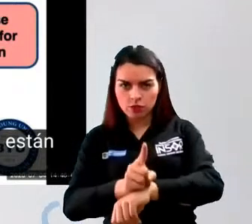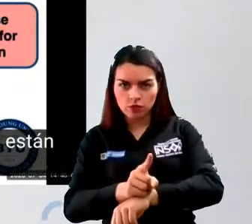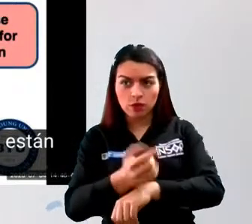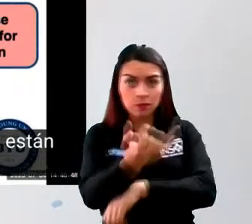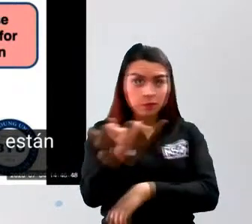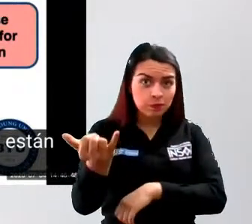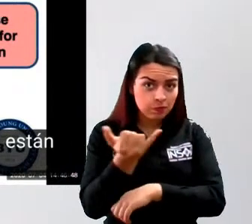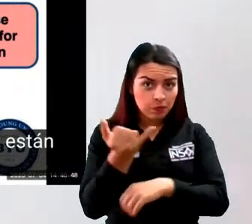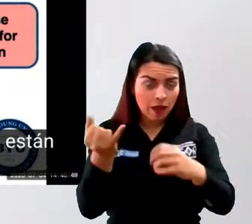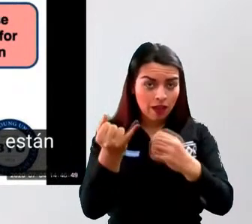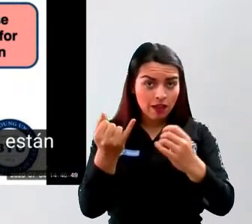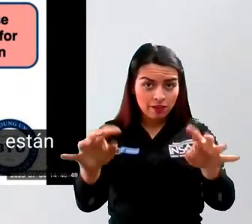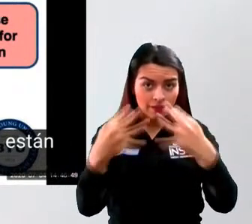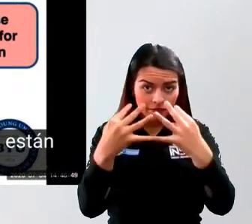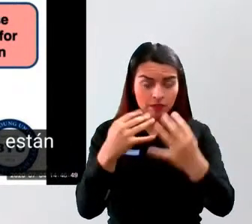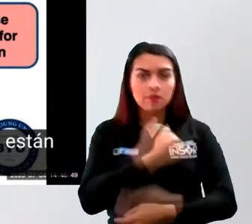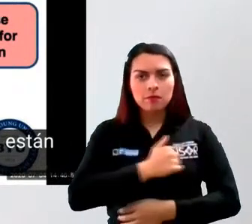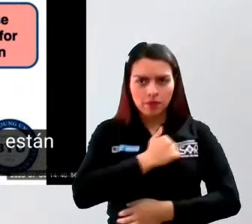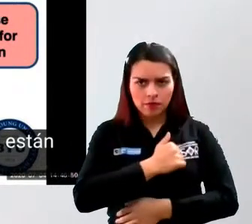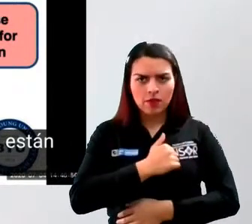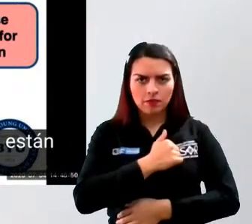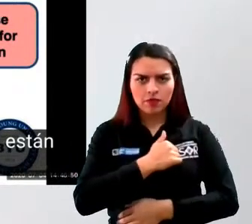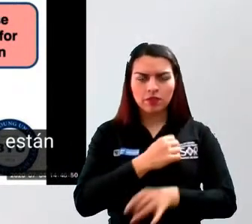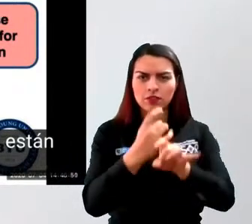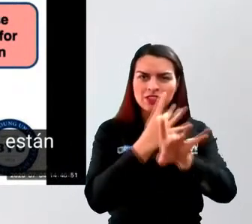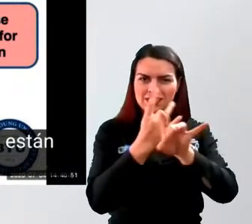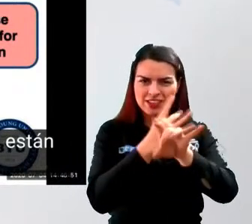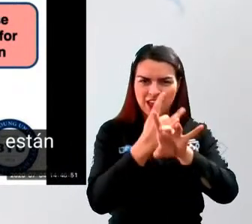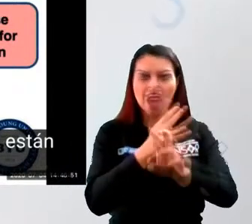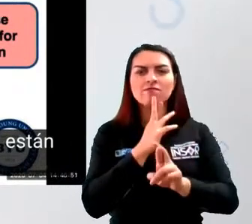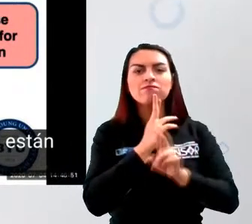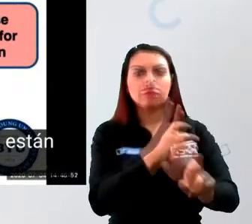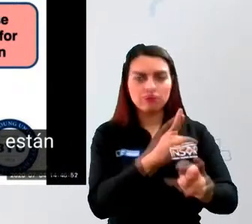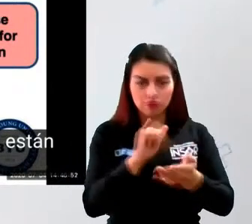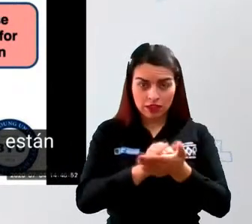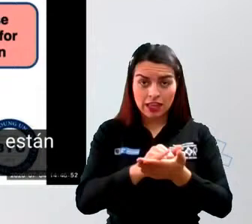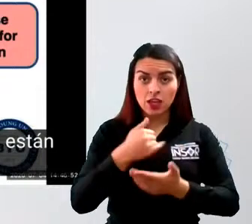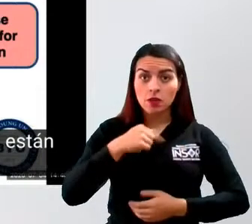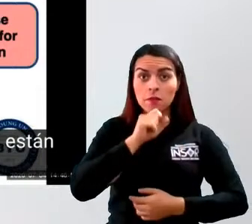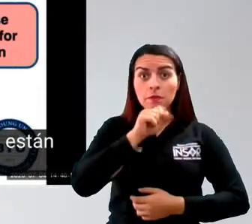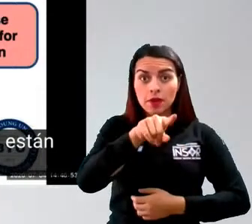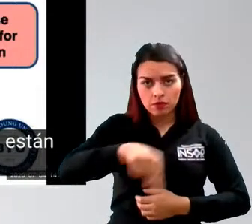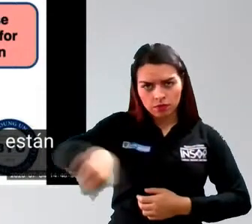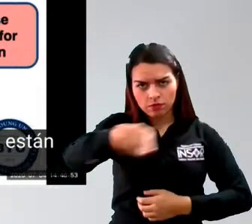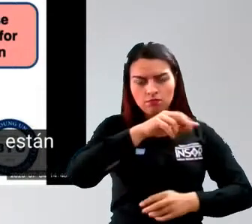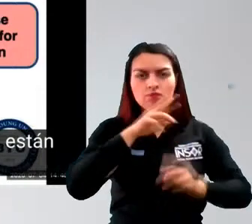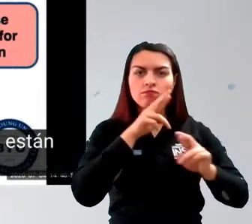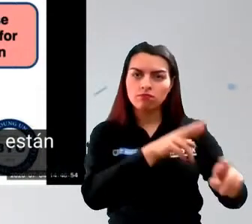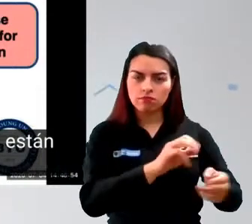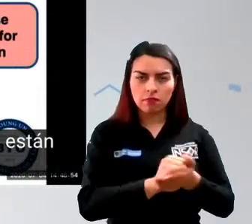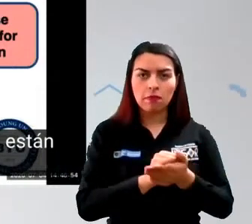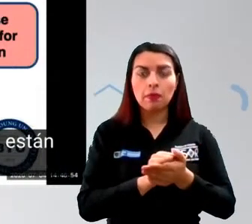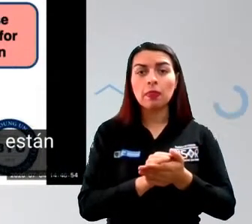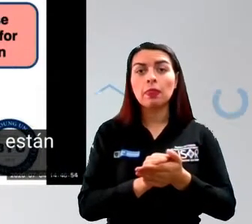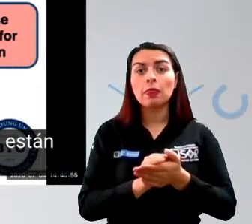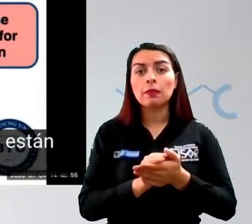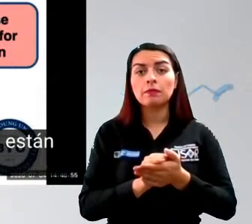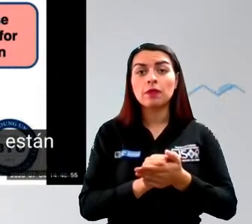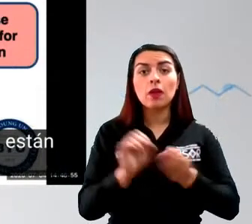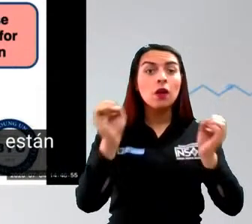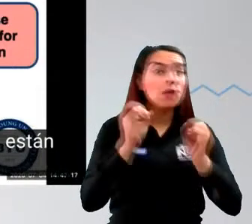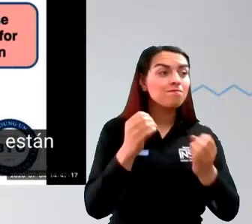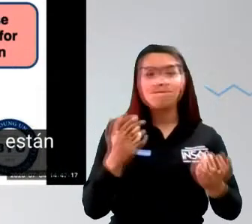línea, por favor, pongan en el chat la respuesta a esta pregunta y si están en persona, recurran a su vecino